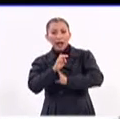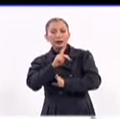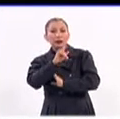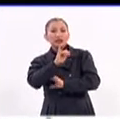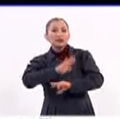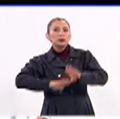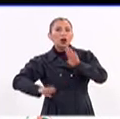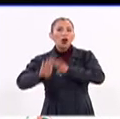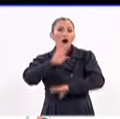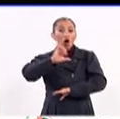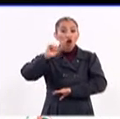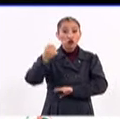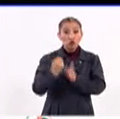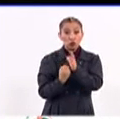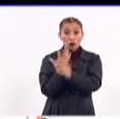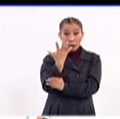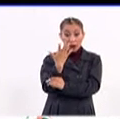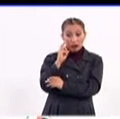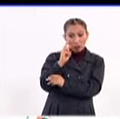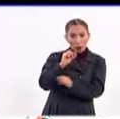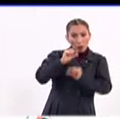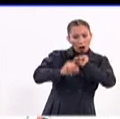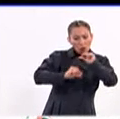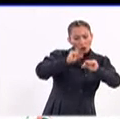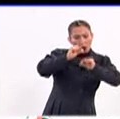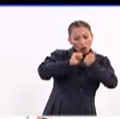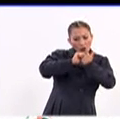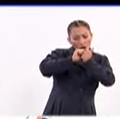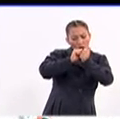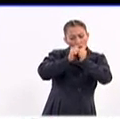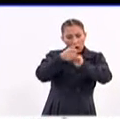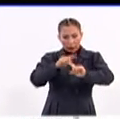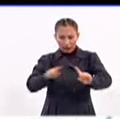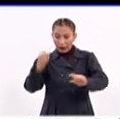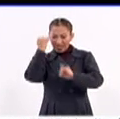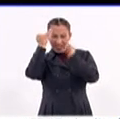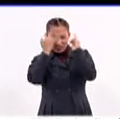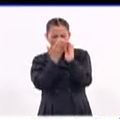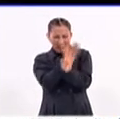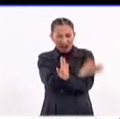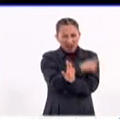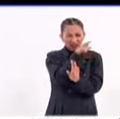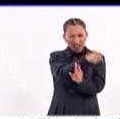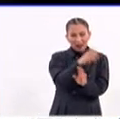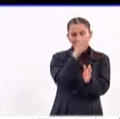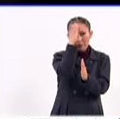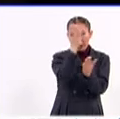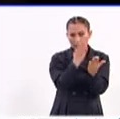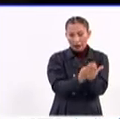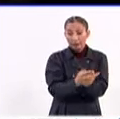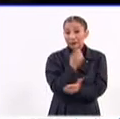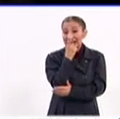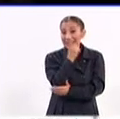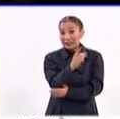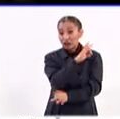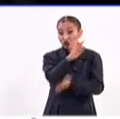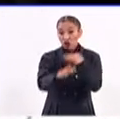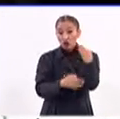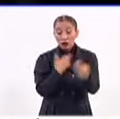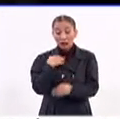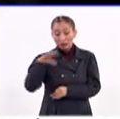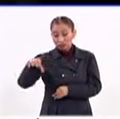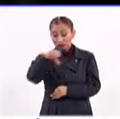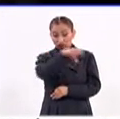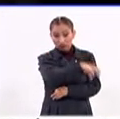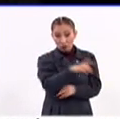especies biológicas en otras de manera gradual, en contradicción con las ideas prevalecientes de la Biblia. Señala que todas las especies